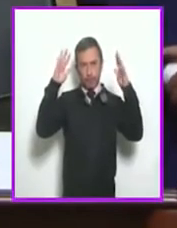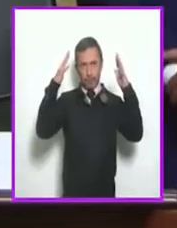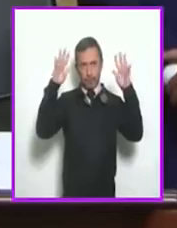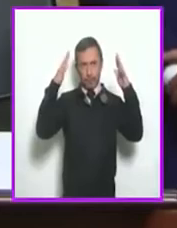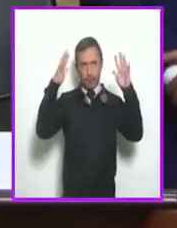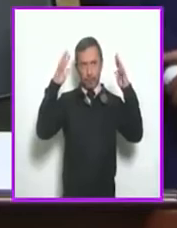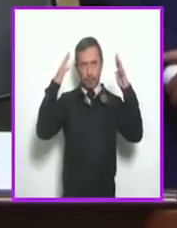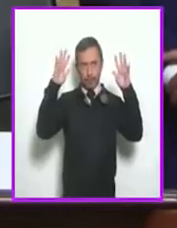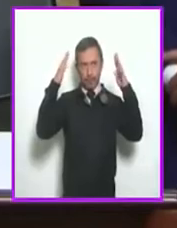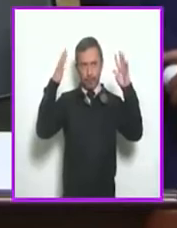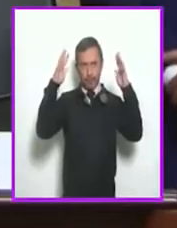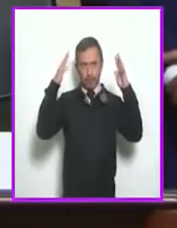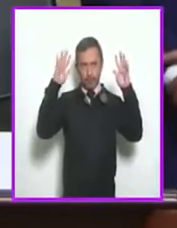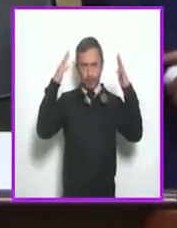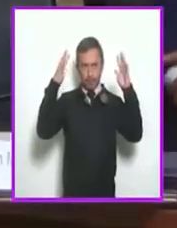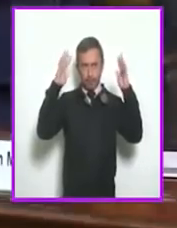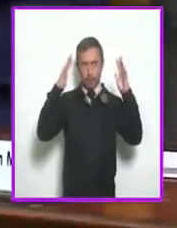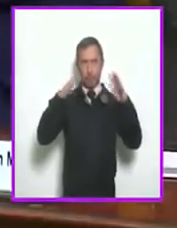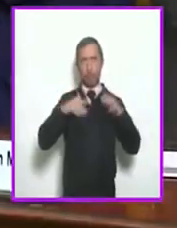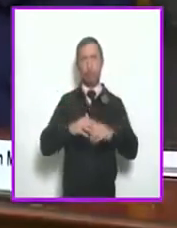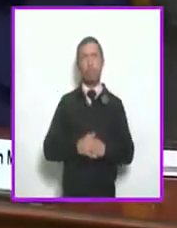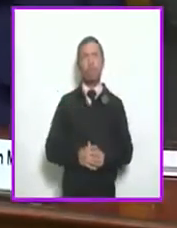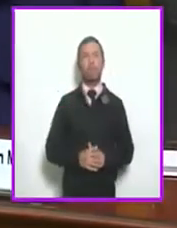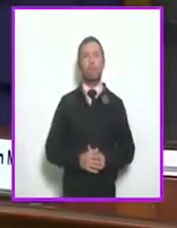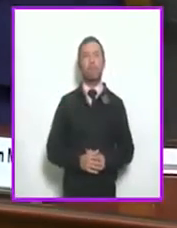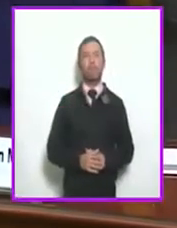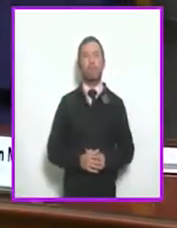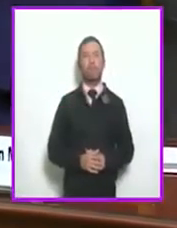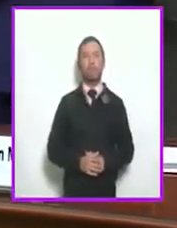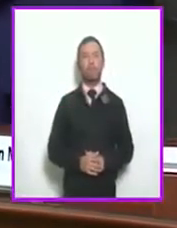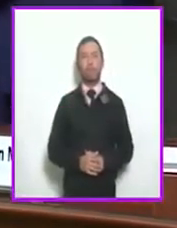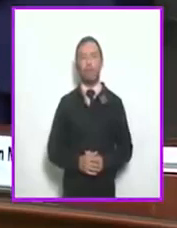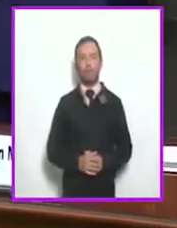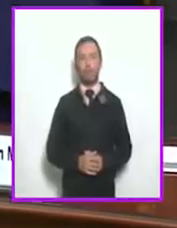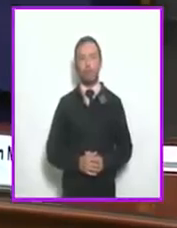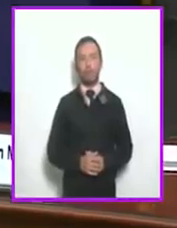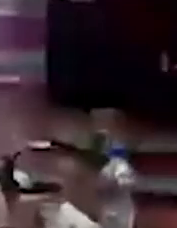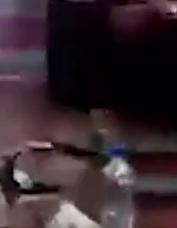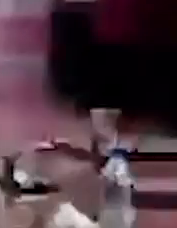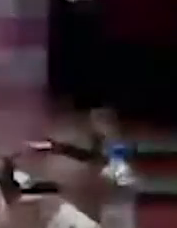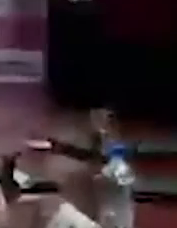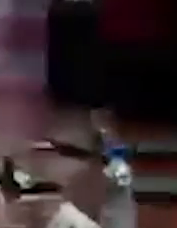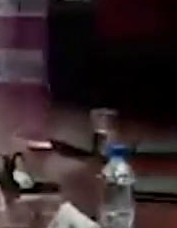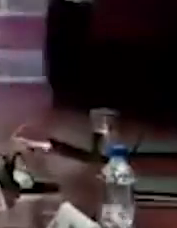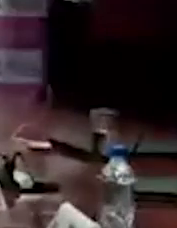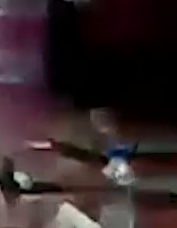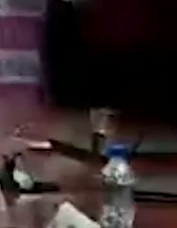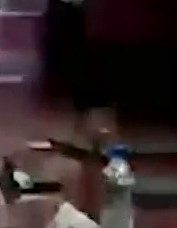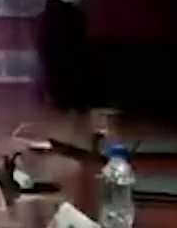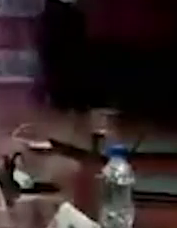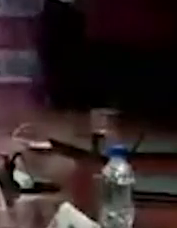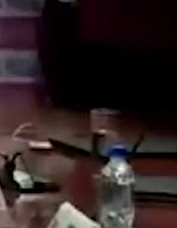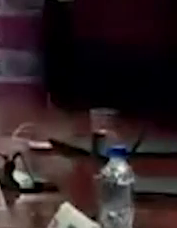mayoría que la acredita como jefa de gobierno electa de la capital del país para el periodo 2018-2024. En sesión extraordinaria del